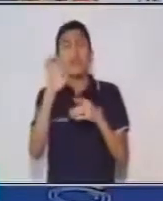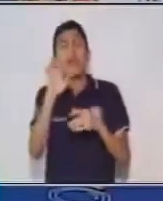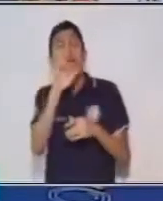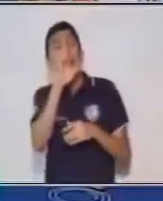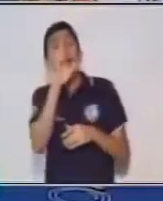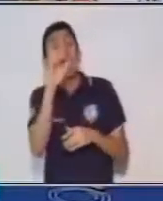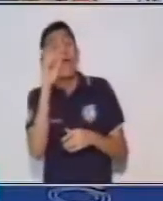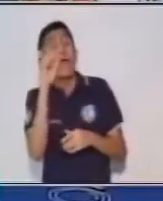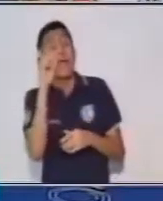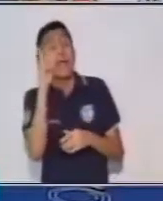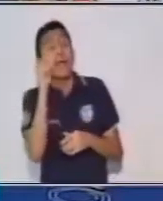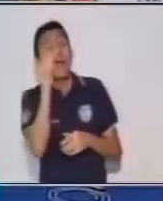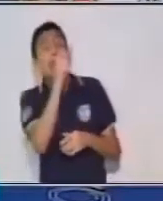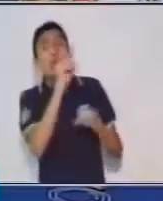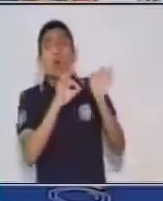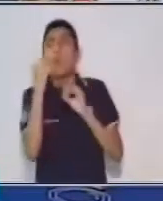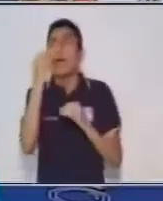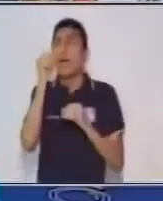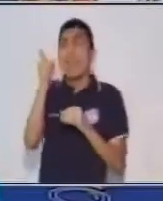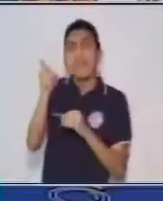ella llorare.